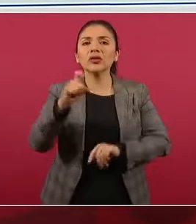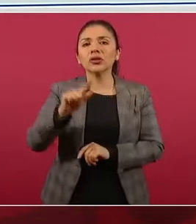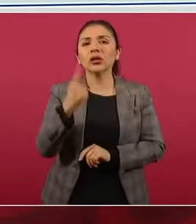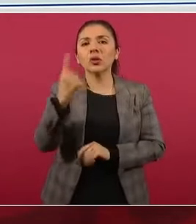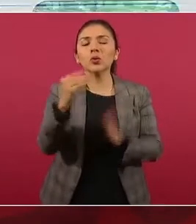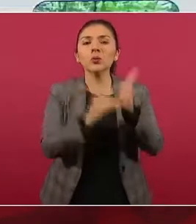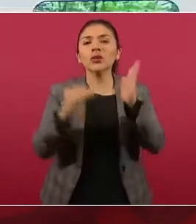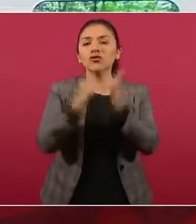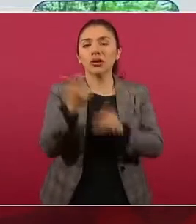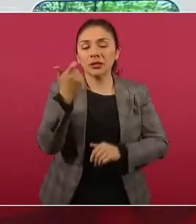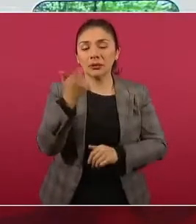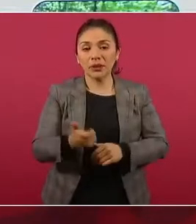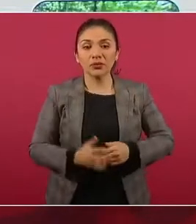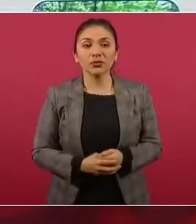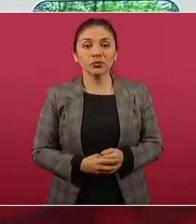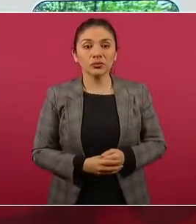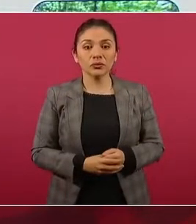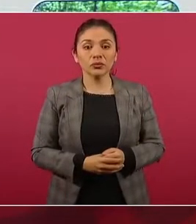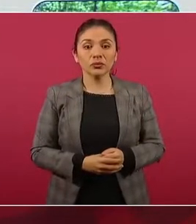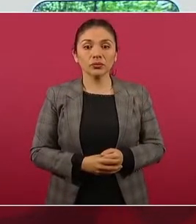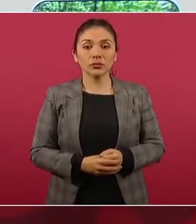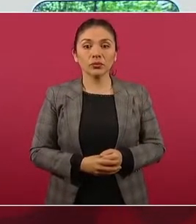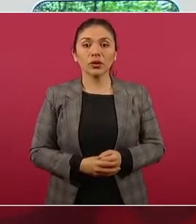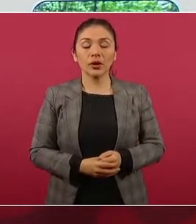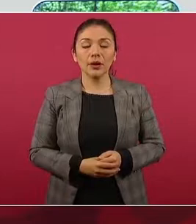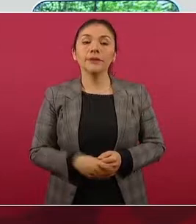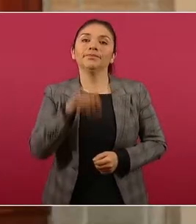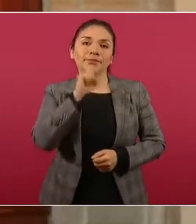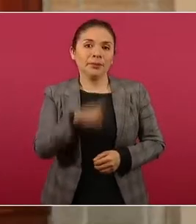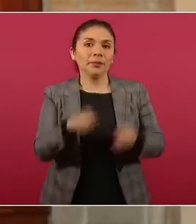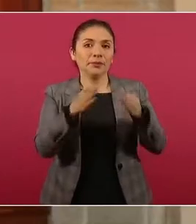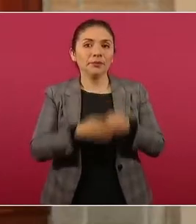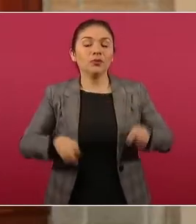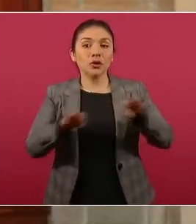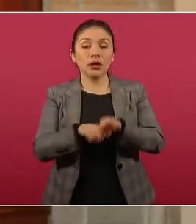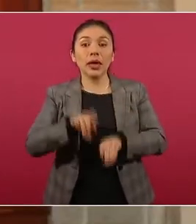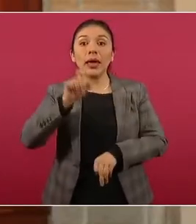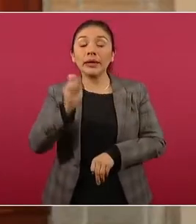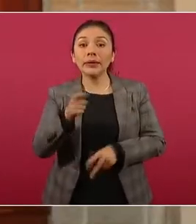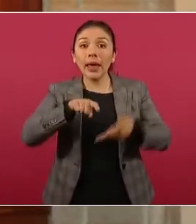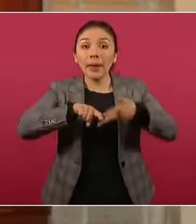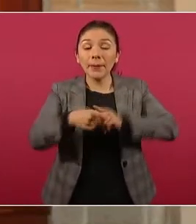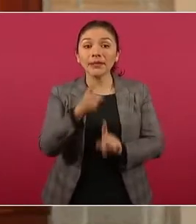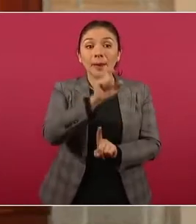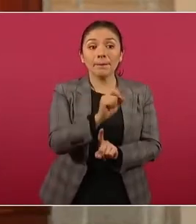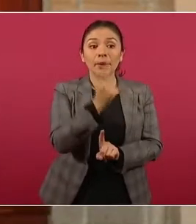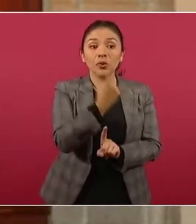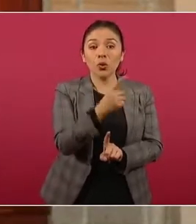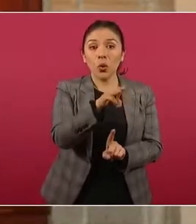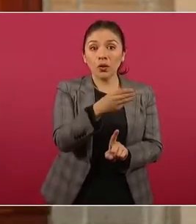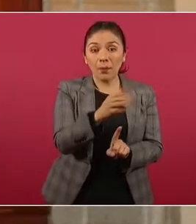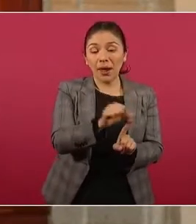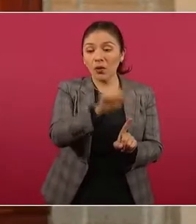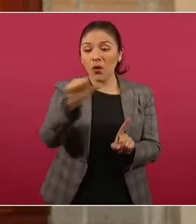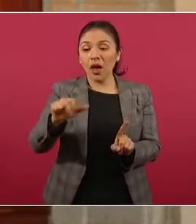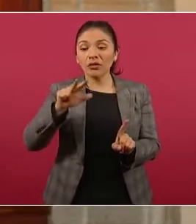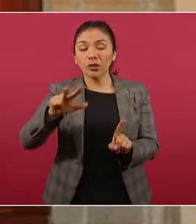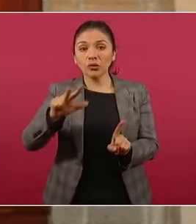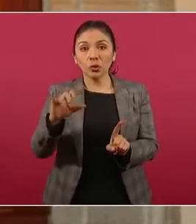millones de pesos. Siguiente. Es importante resaltar que entre el veintiuno de mayo al dieciocho de junio,